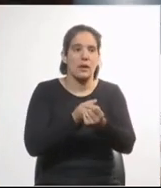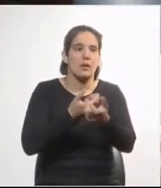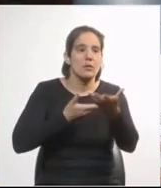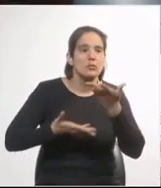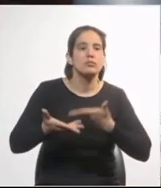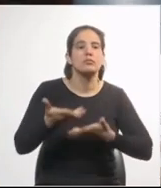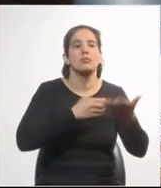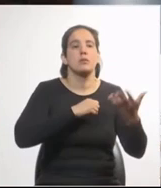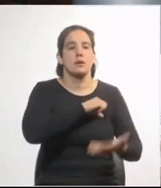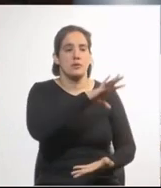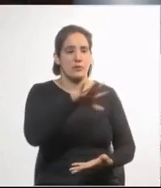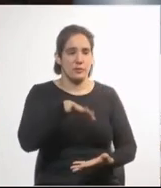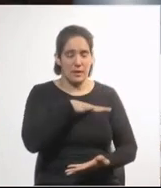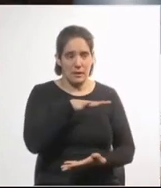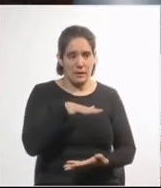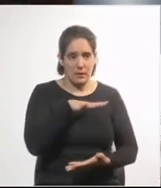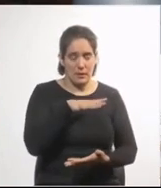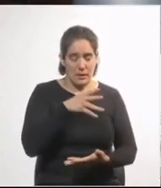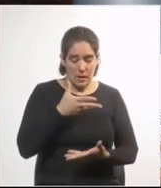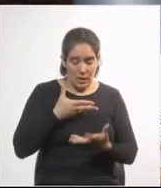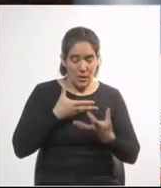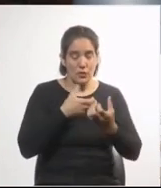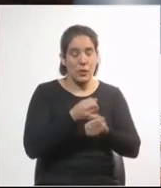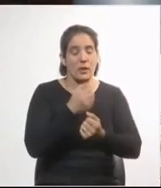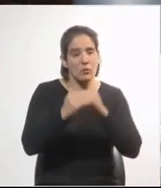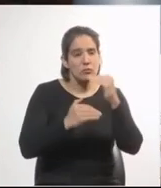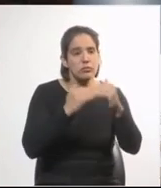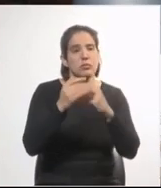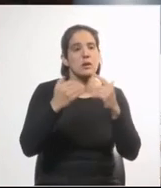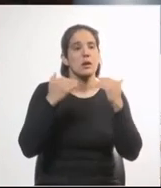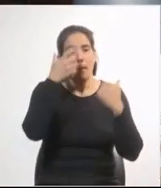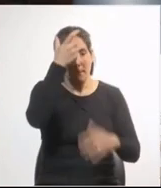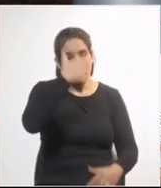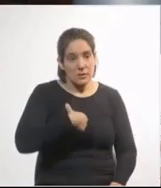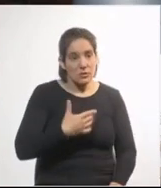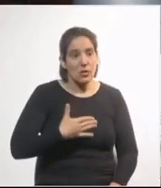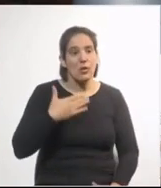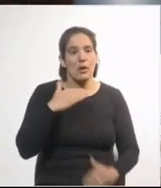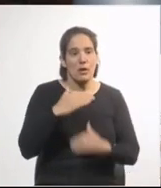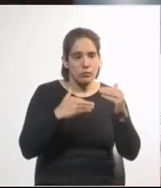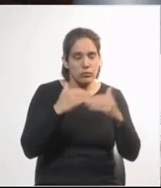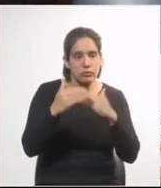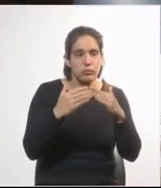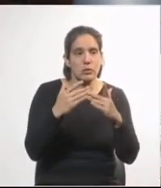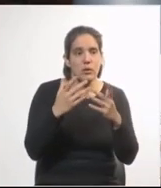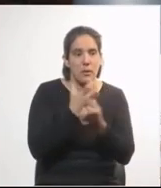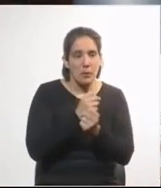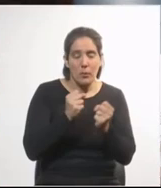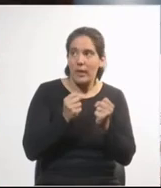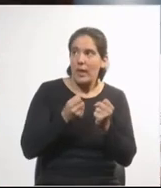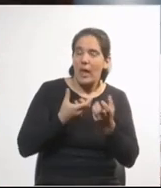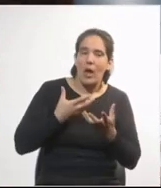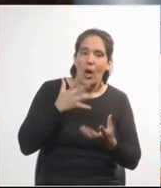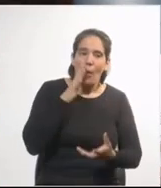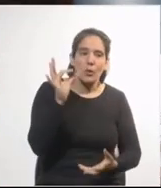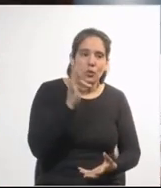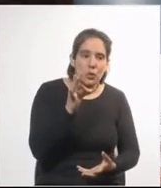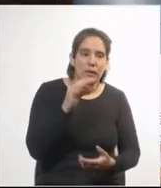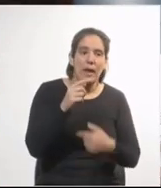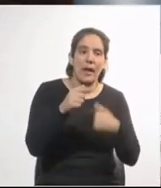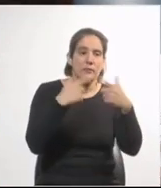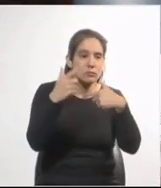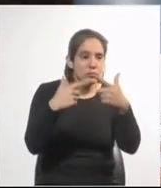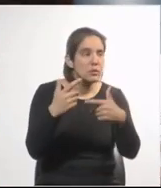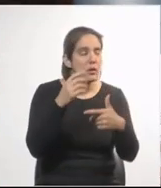convivencia y la vida comunitaria y colaborar con el desarrollo de las personas y la construcción de rutas de salida que le permitan superar el círculo